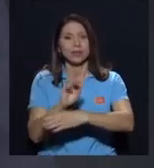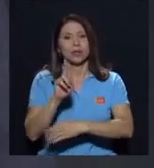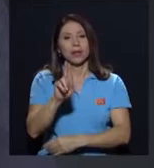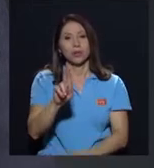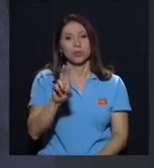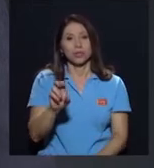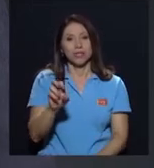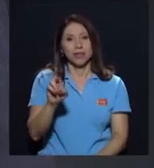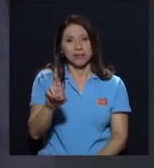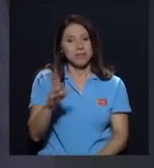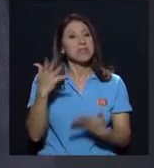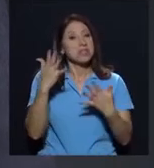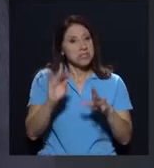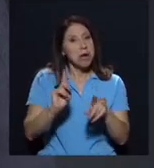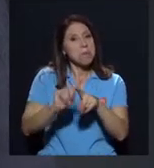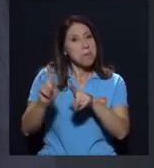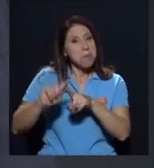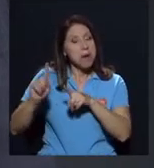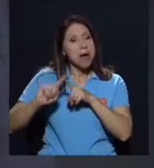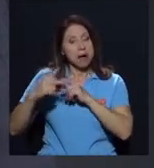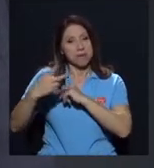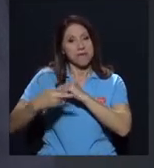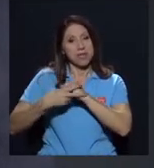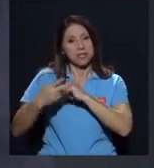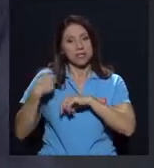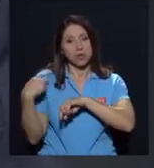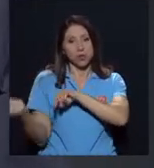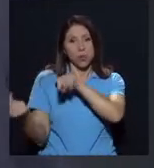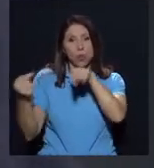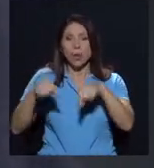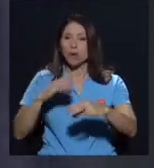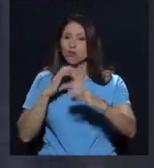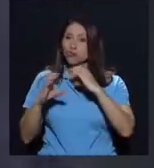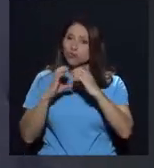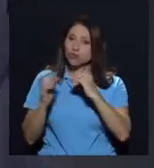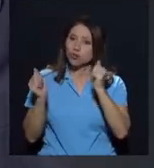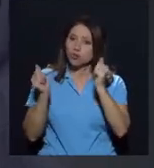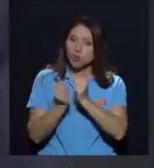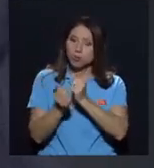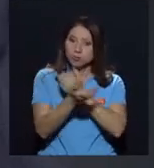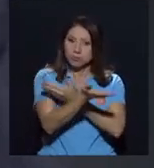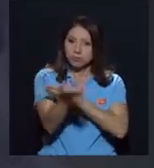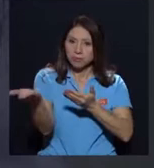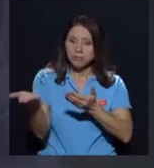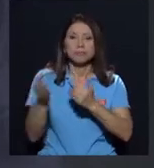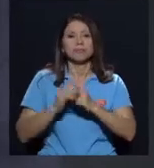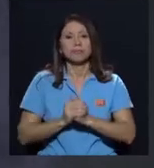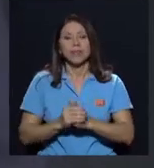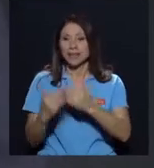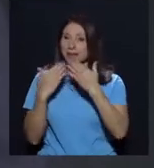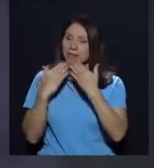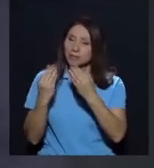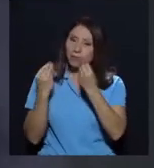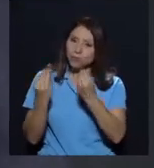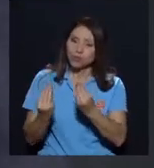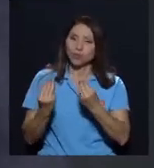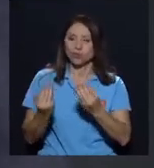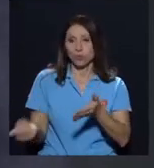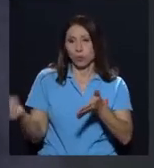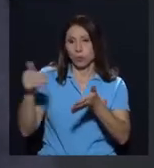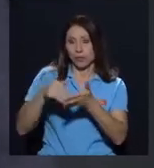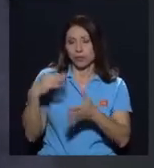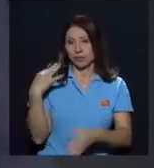ya son varias las oportunidades que he tenido de venir a conversar con los televidentes y le agradezco mucho esta nueva